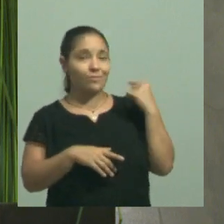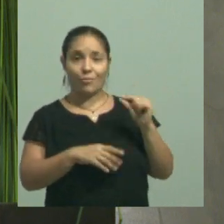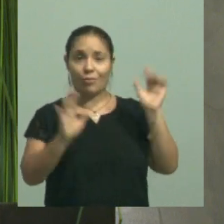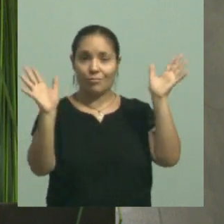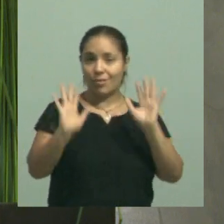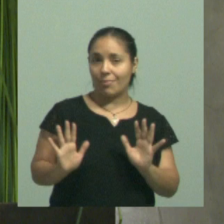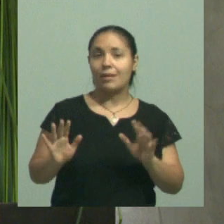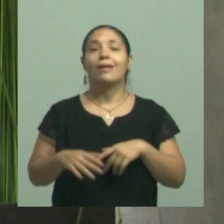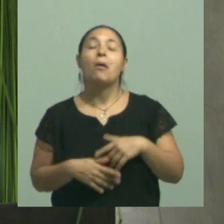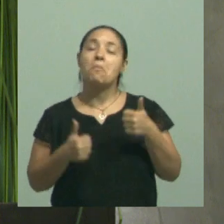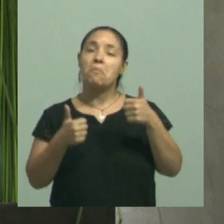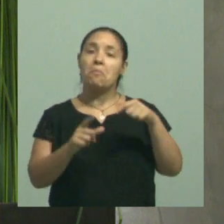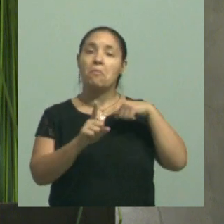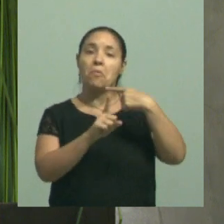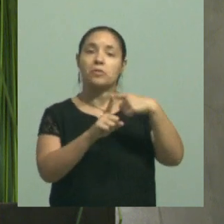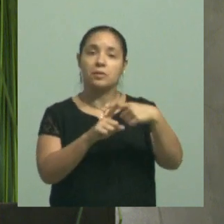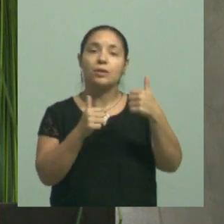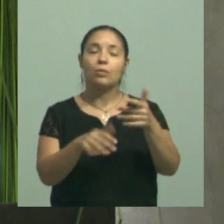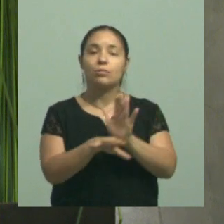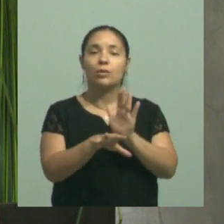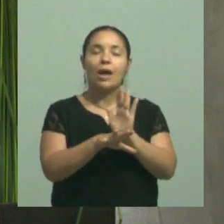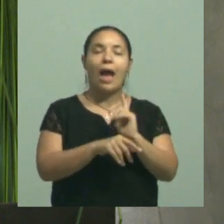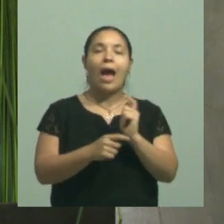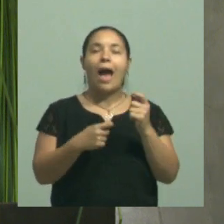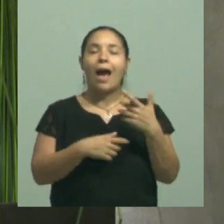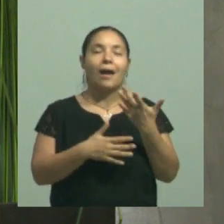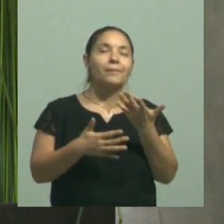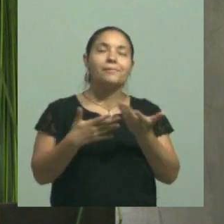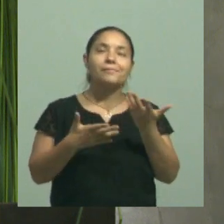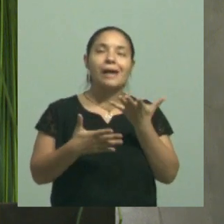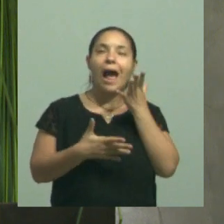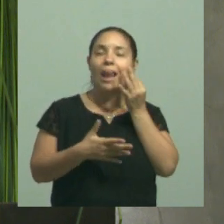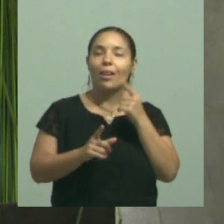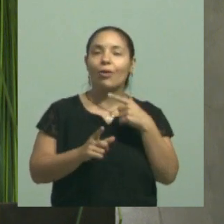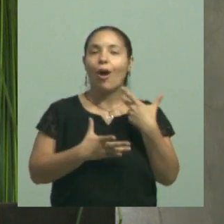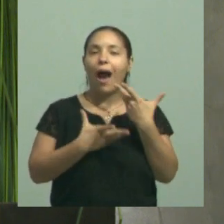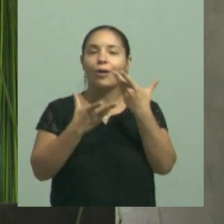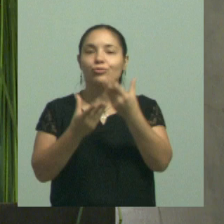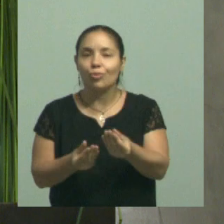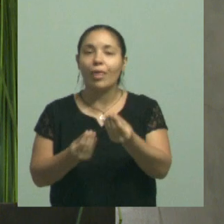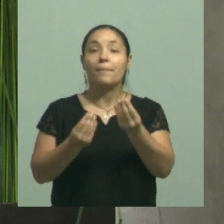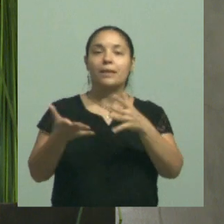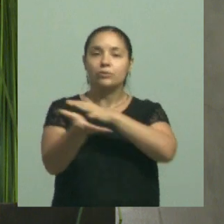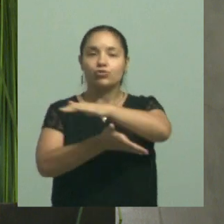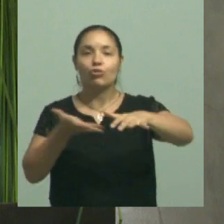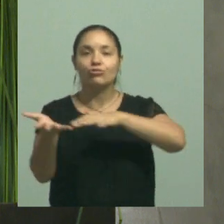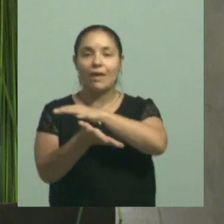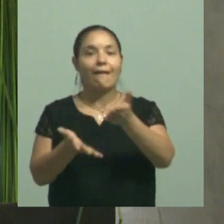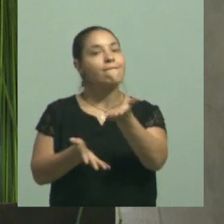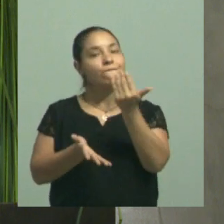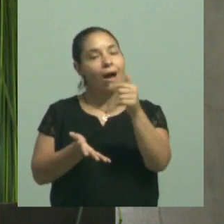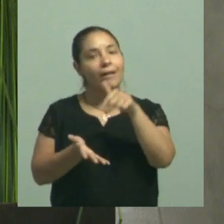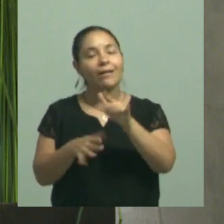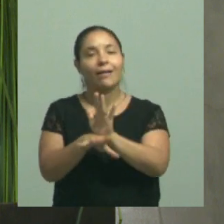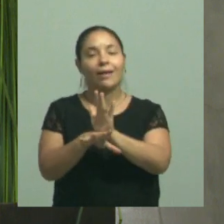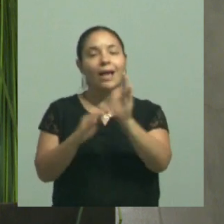Muy buena, ¿no? Porque es un aporte de alguna manera en esto de lo que todavía nos queda pendiente en la sociedad, y es básicamente esa